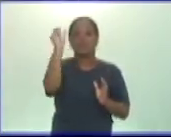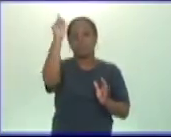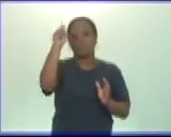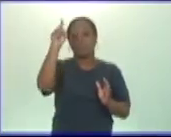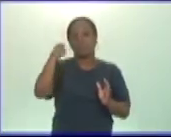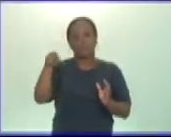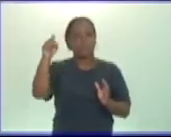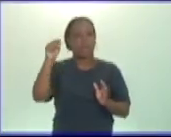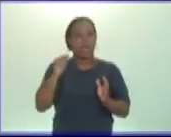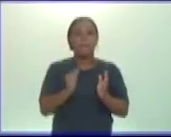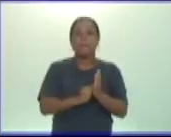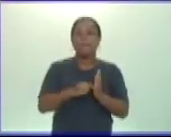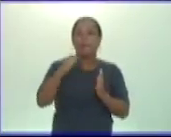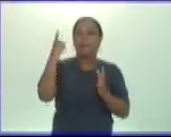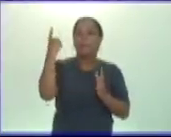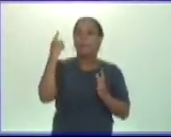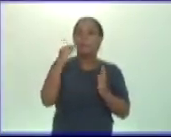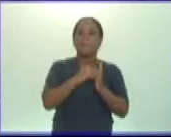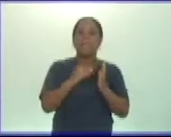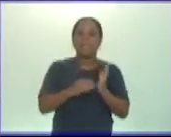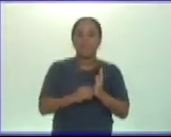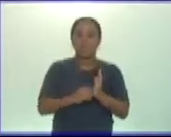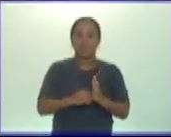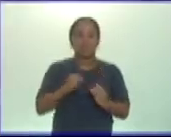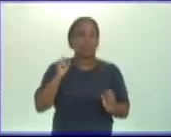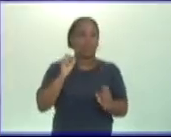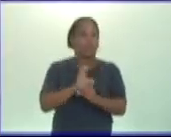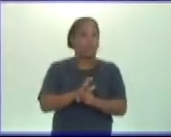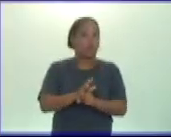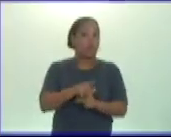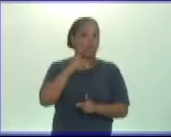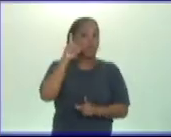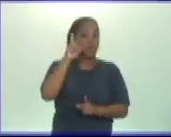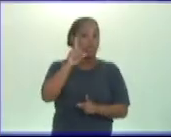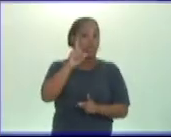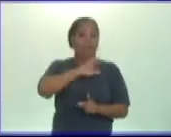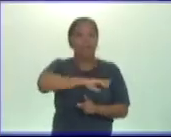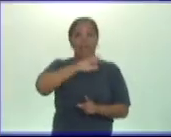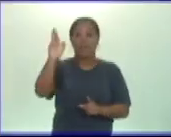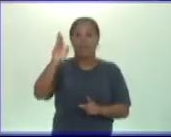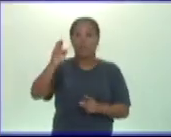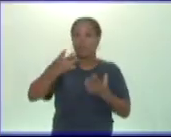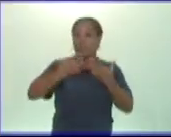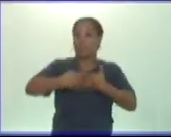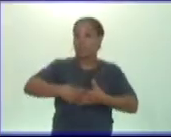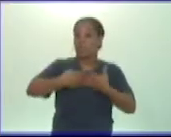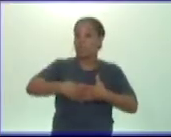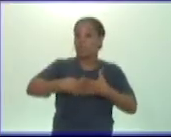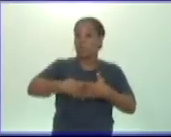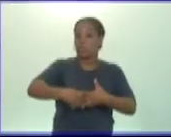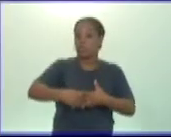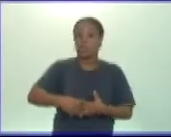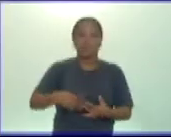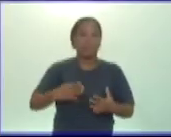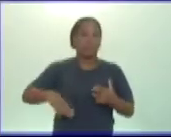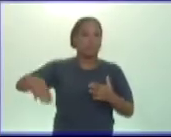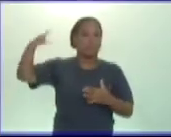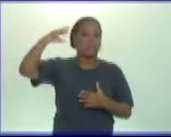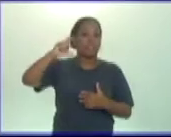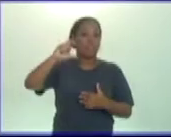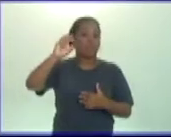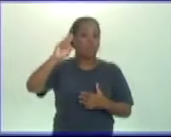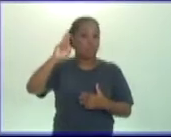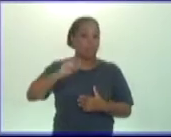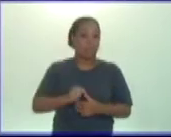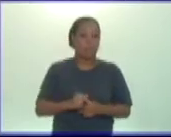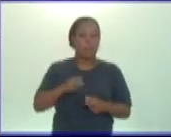el comienzo de la revolución industrial, en 1800, el nivel de dióxido de carbono atmosférico se elevó de más